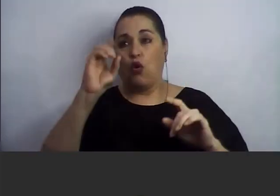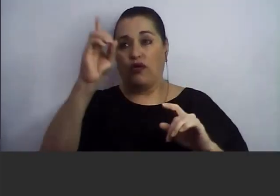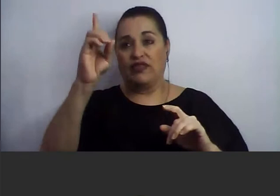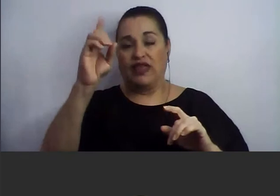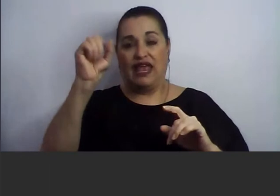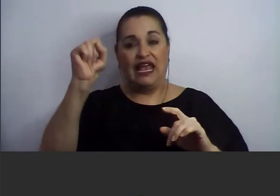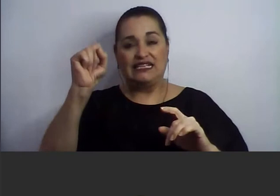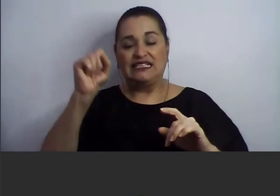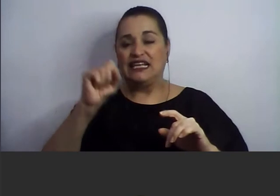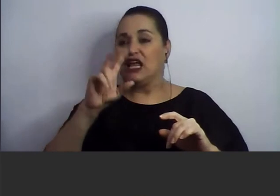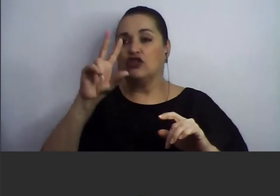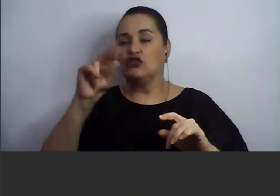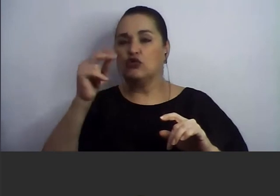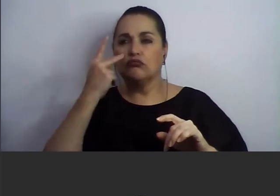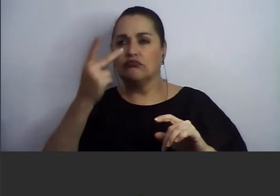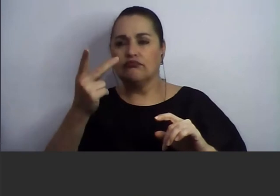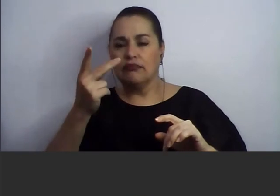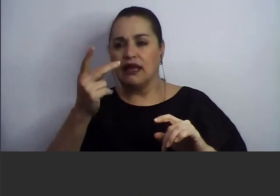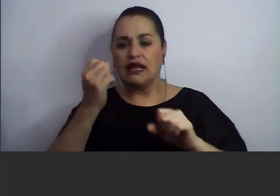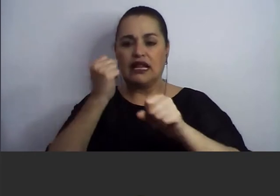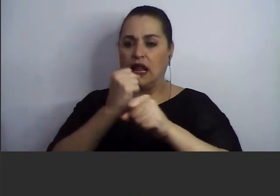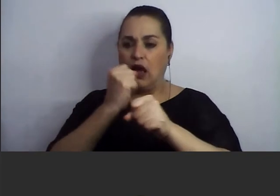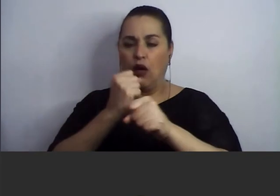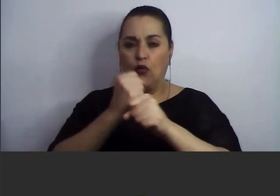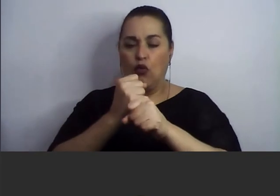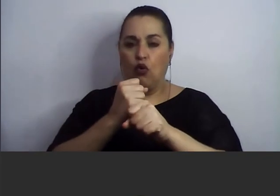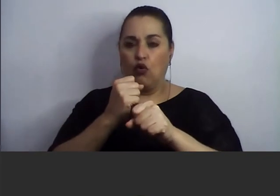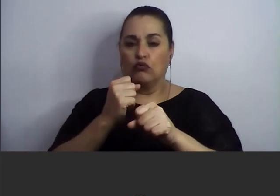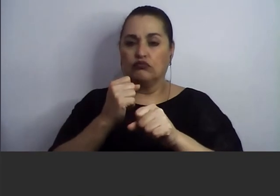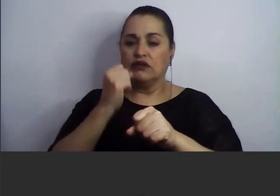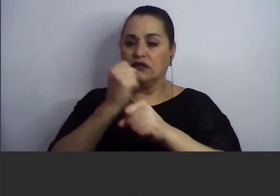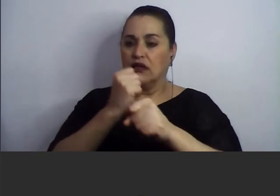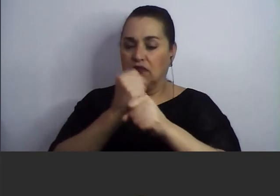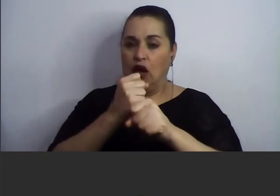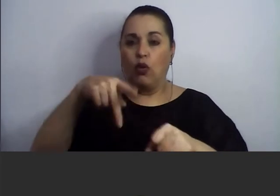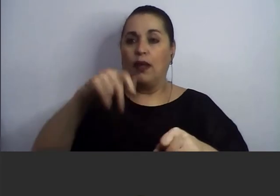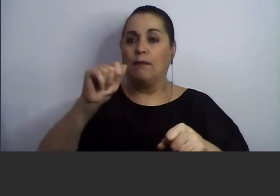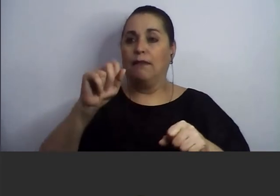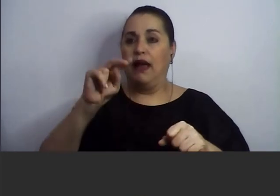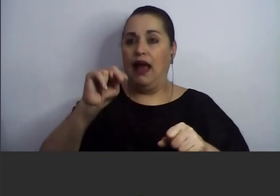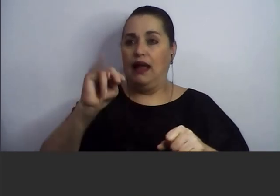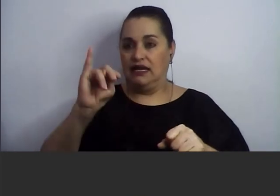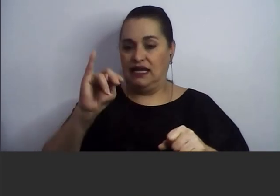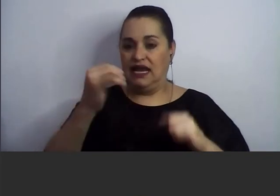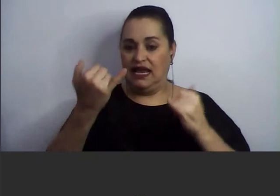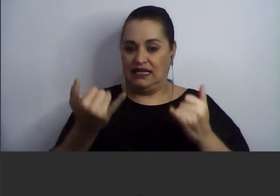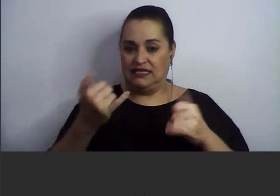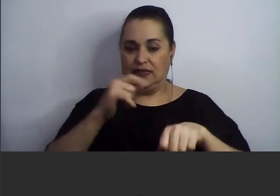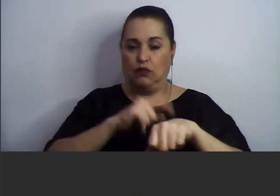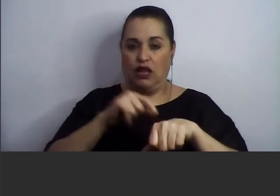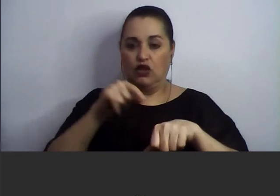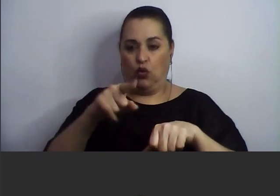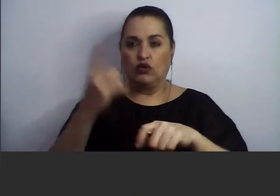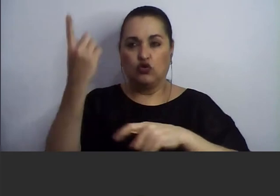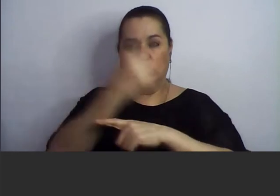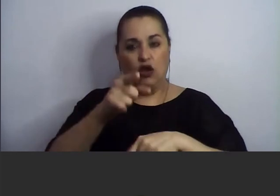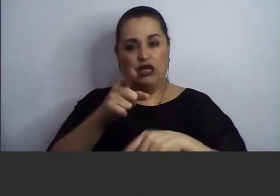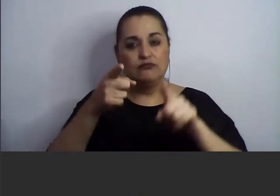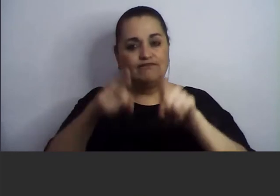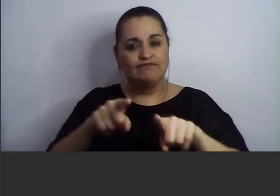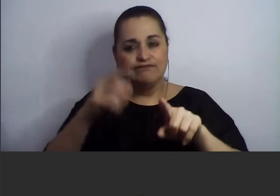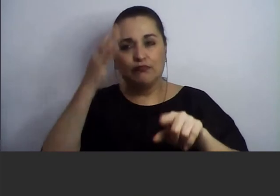están permeando la labor del Patronato Nacional de la Infancia hoy en día entonces es donde causa como una preocupación para